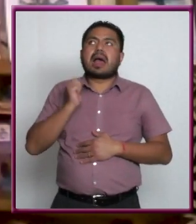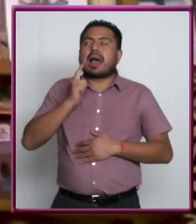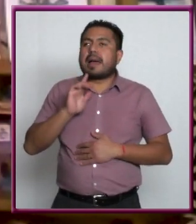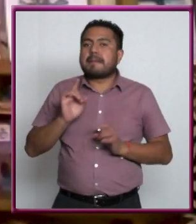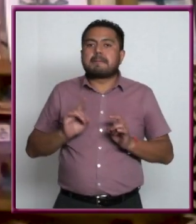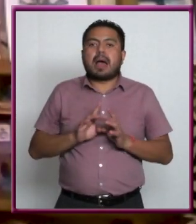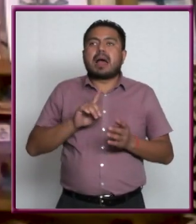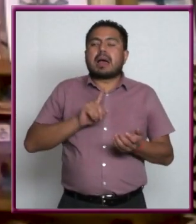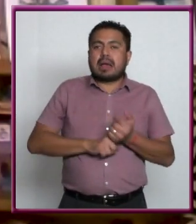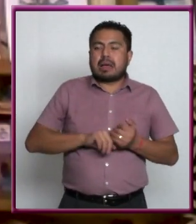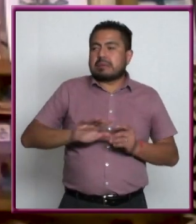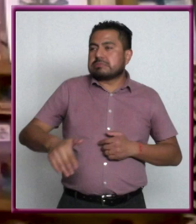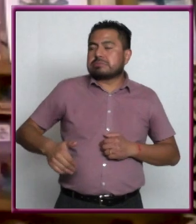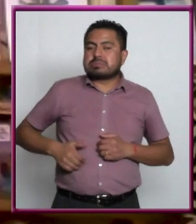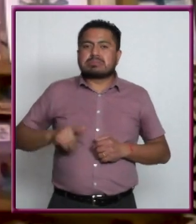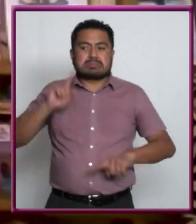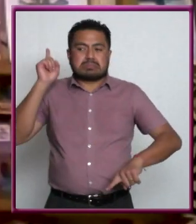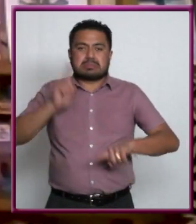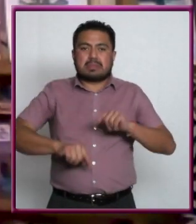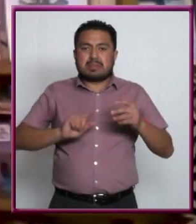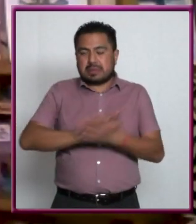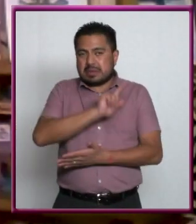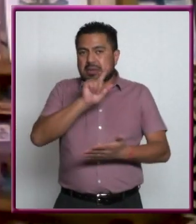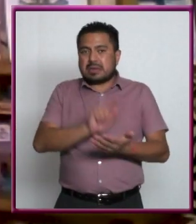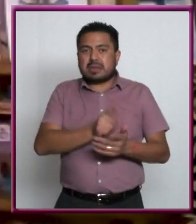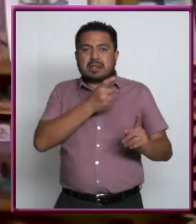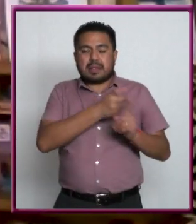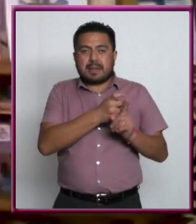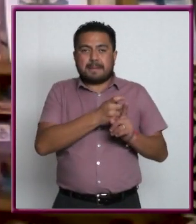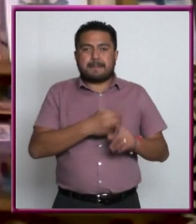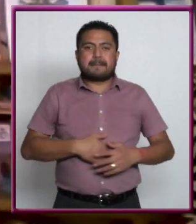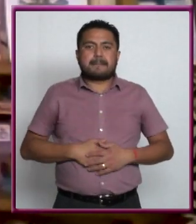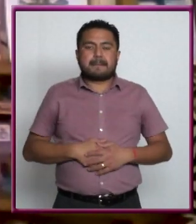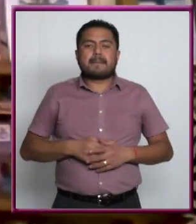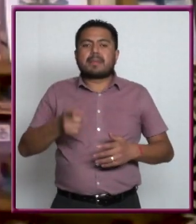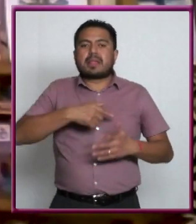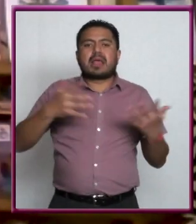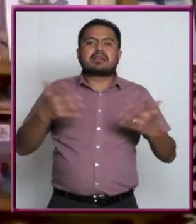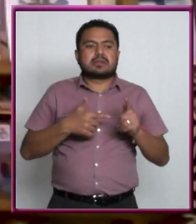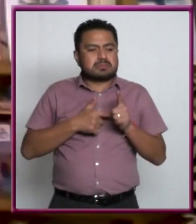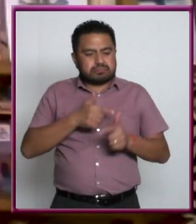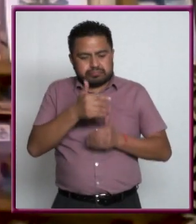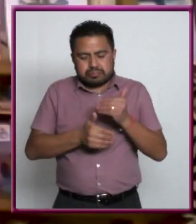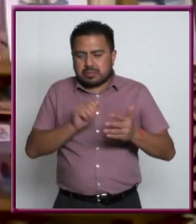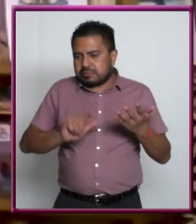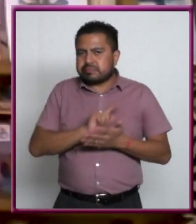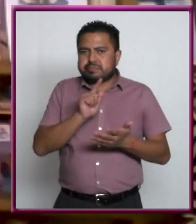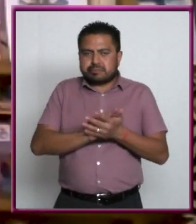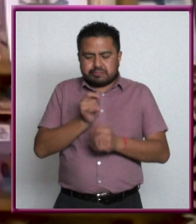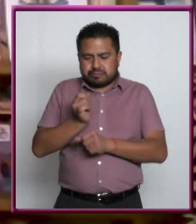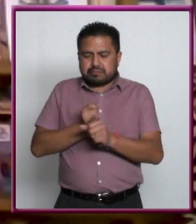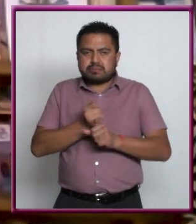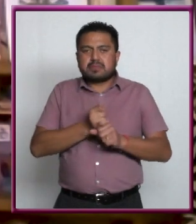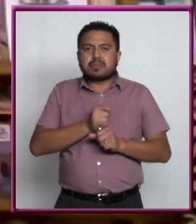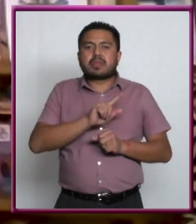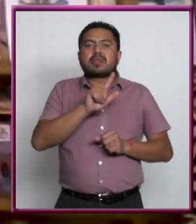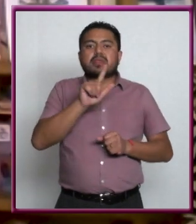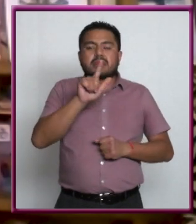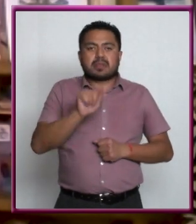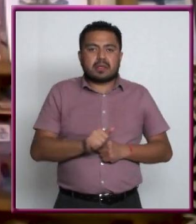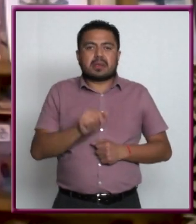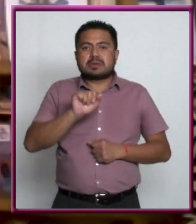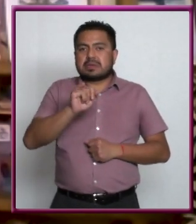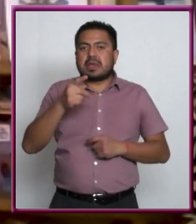de que les pase algo desagradable, inesperado y que viole la ley, hacer un seguimiento legal, ¿no? Y a la